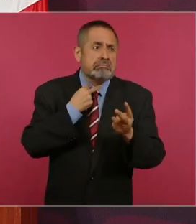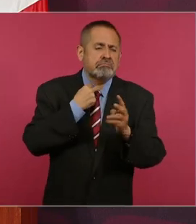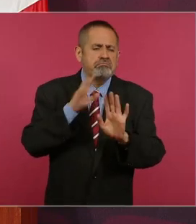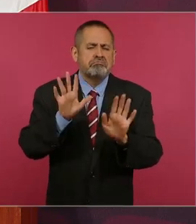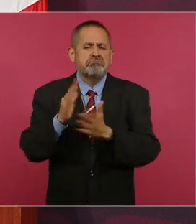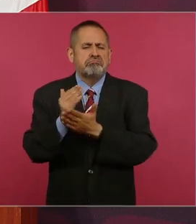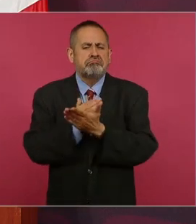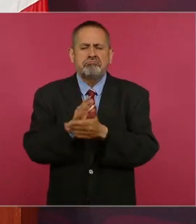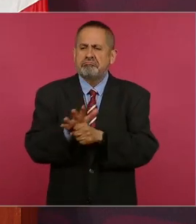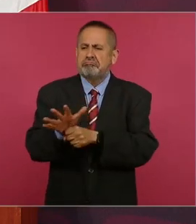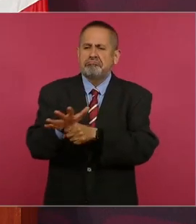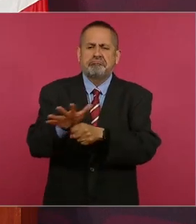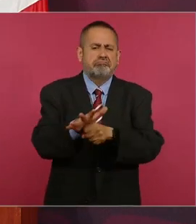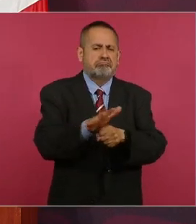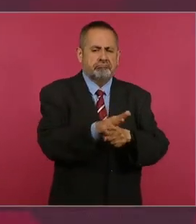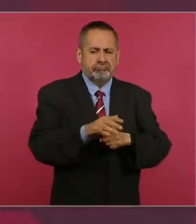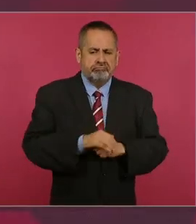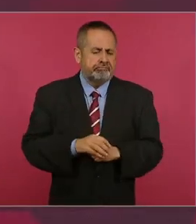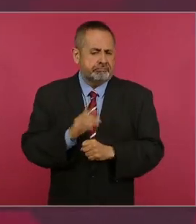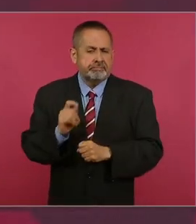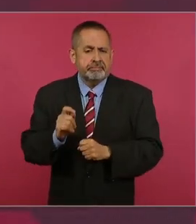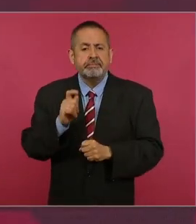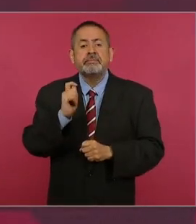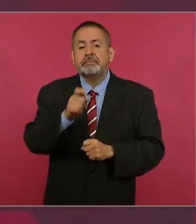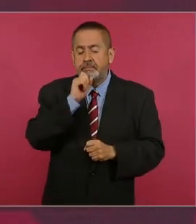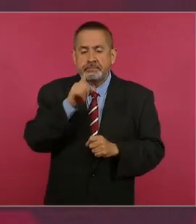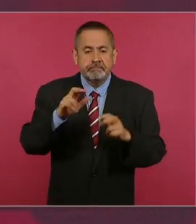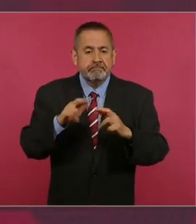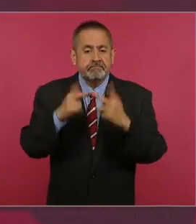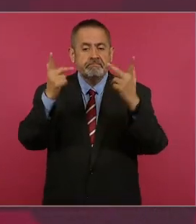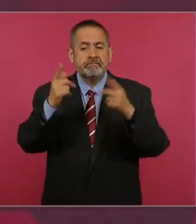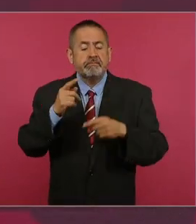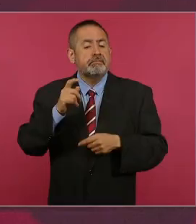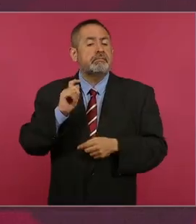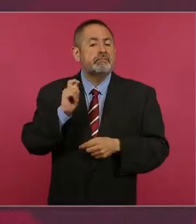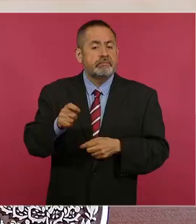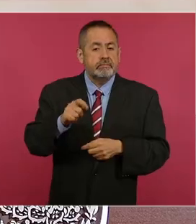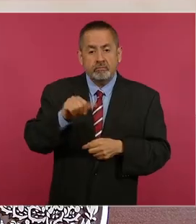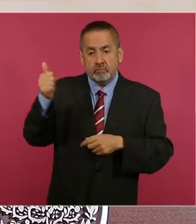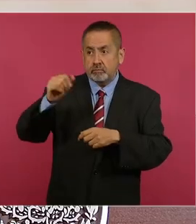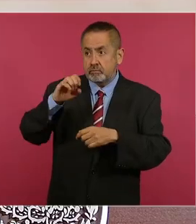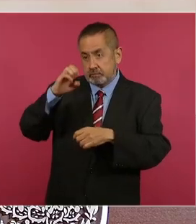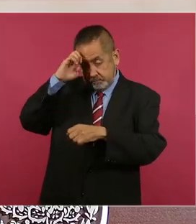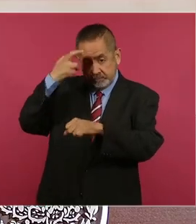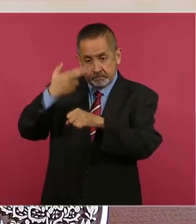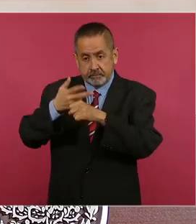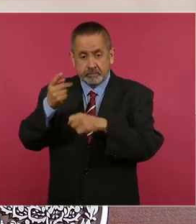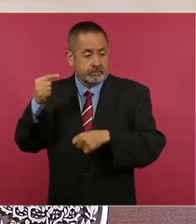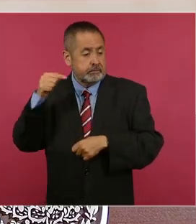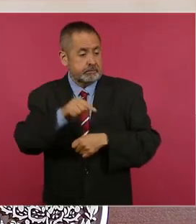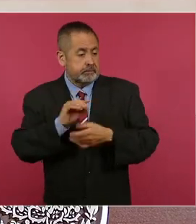y récord en inversión extranjera,